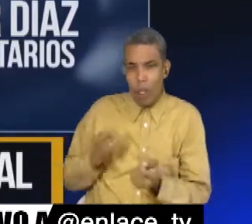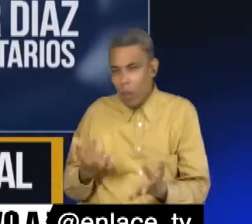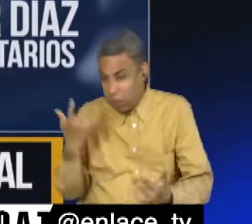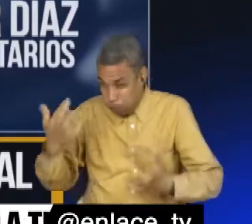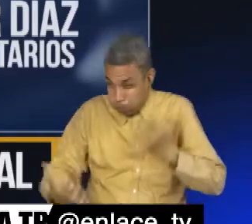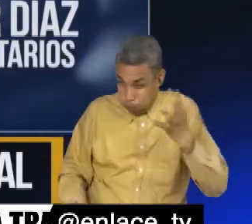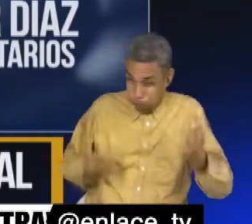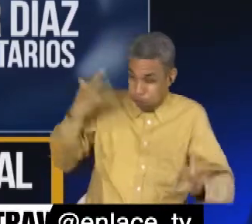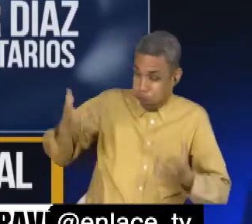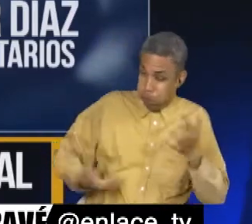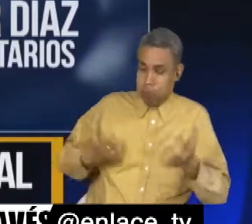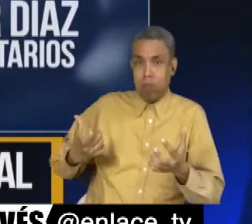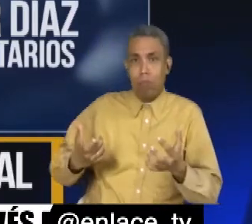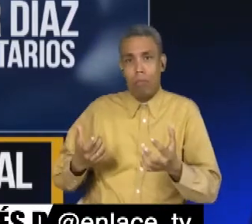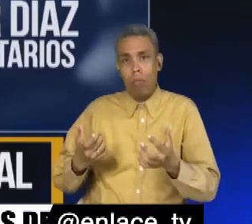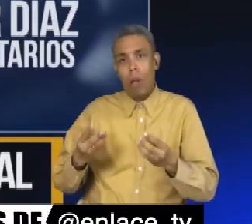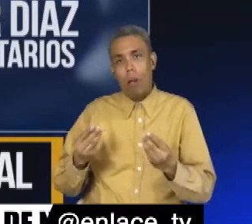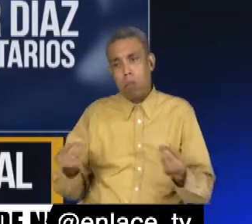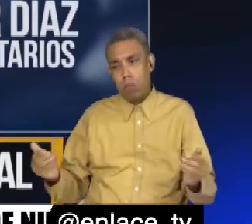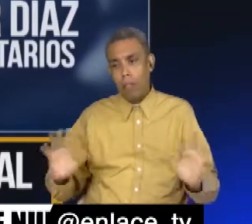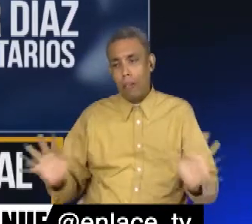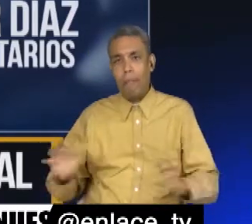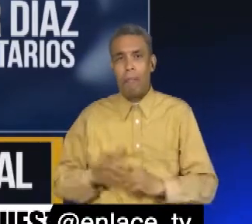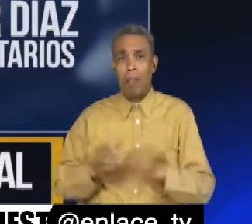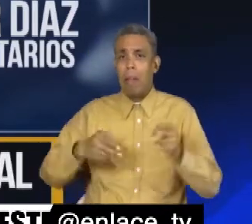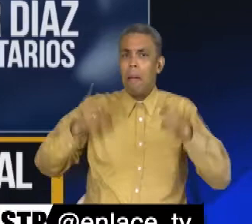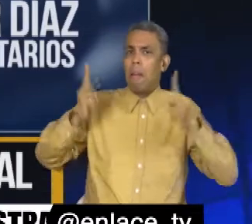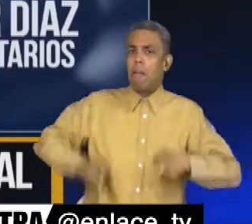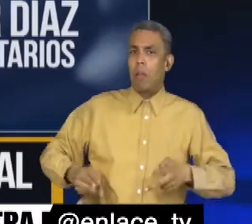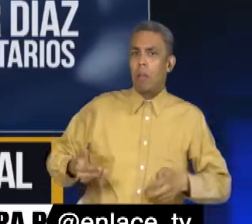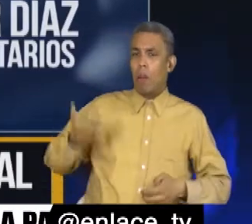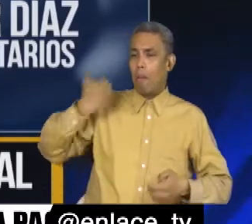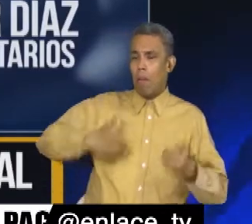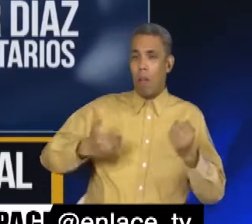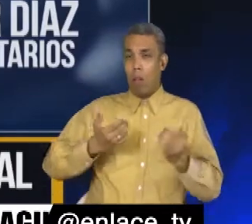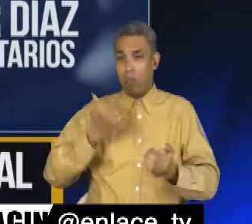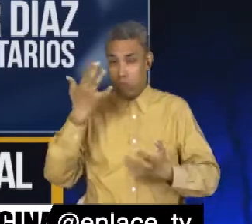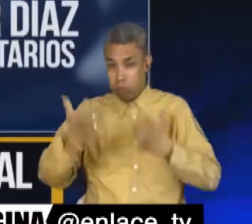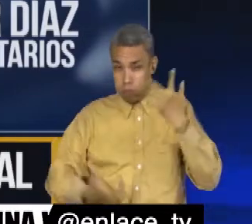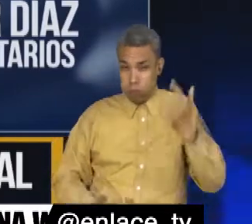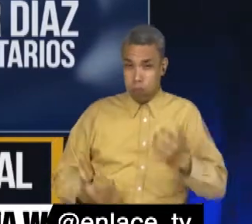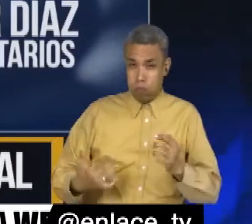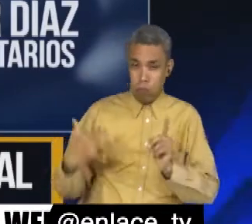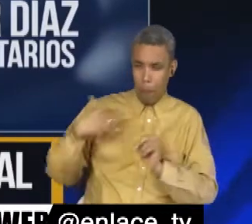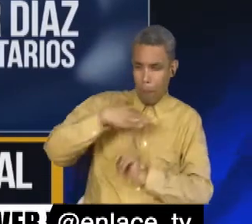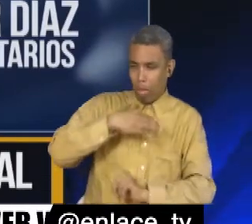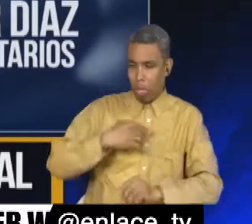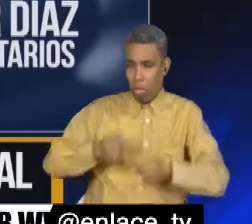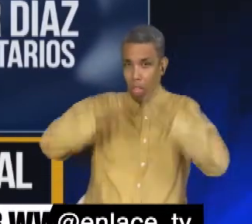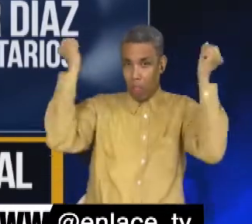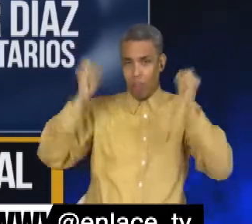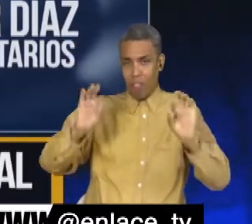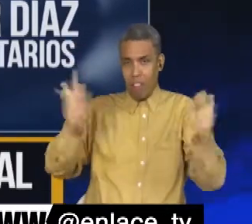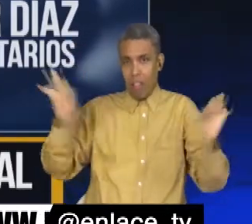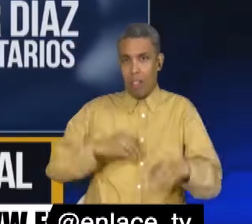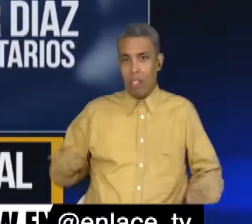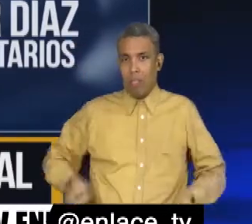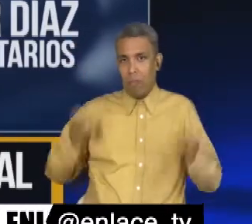este no hubo ninguna persona lesionada. Ese es el reporte que tenemos por parte del Cuerpo de Bomberos Voluntarios de Barranca